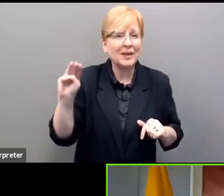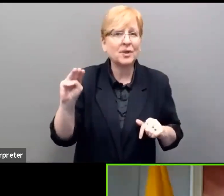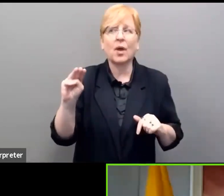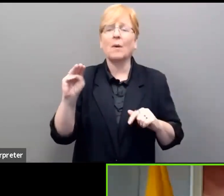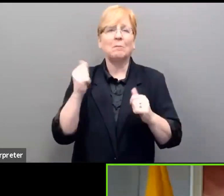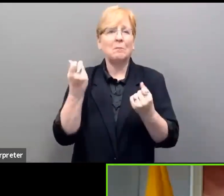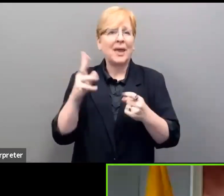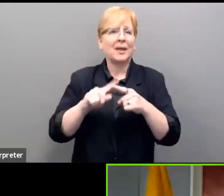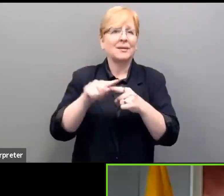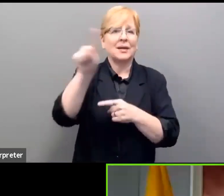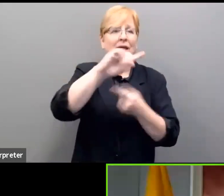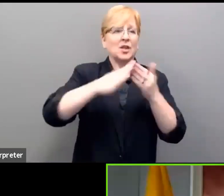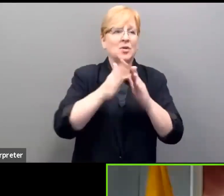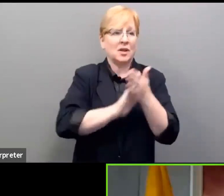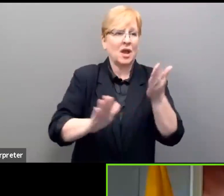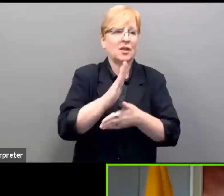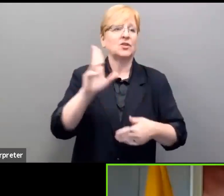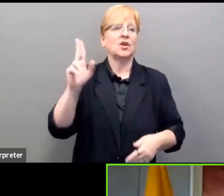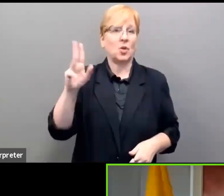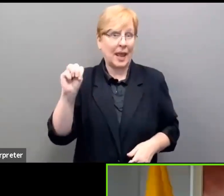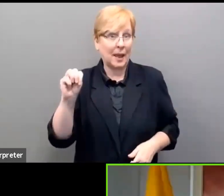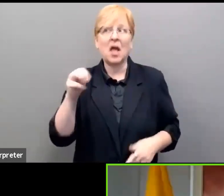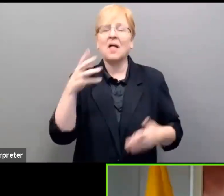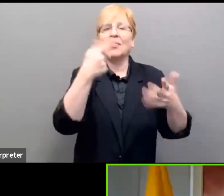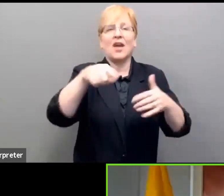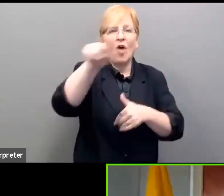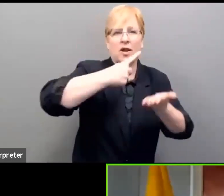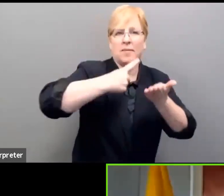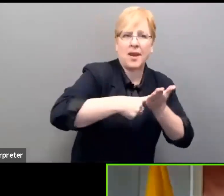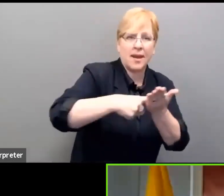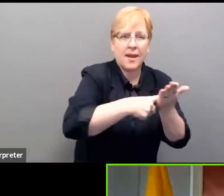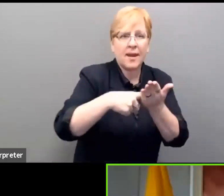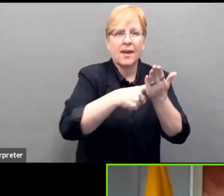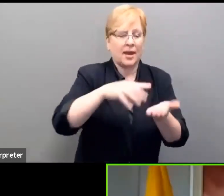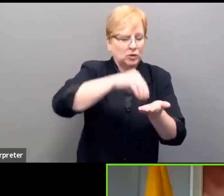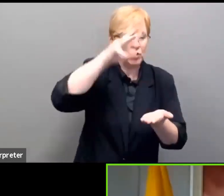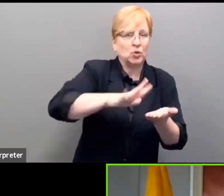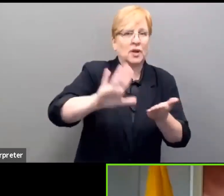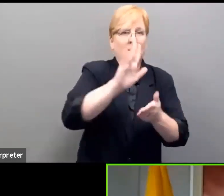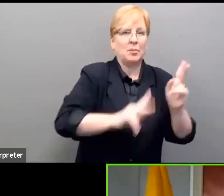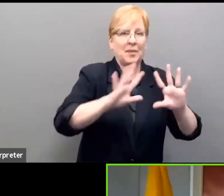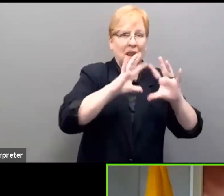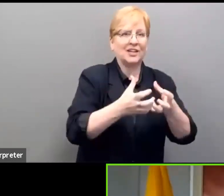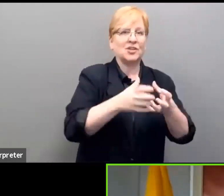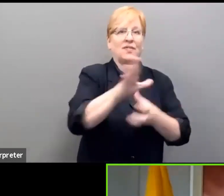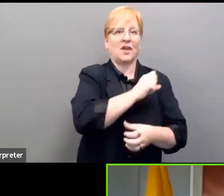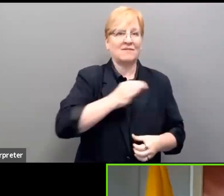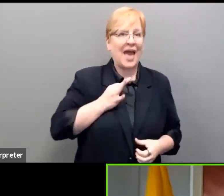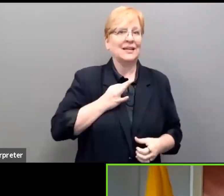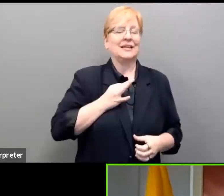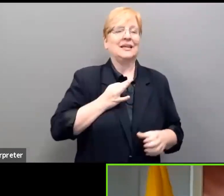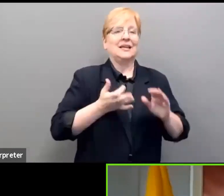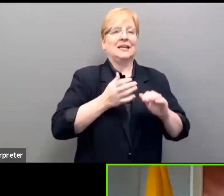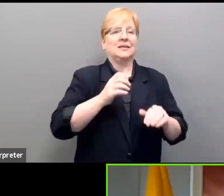que podemos y no hacer, pero yo les puedo decir que muchas de las universidades Western, Universidad de Nuevo México,